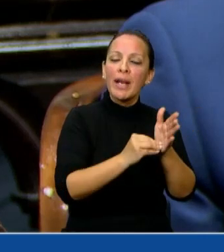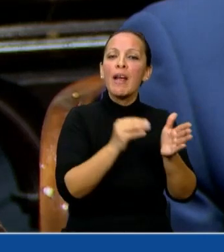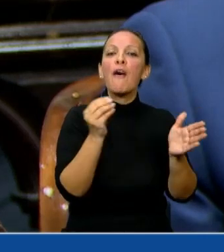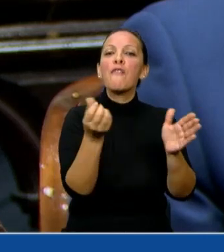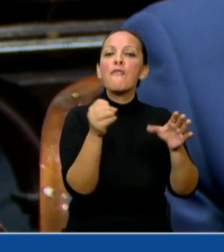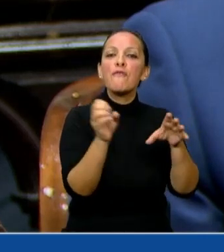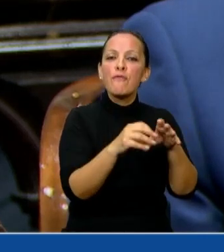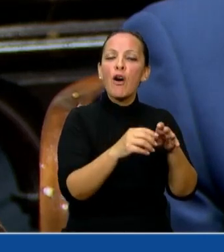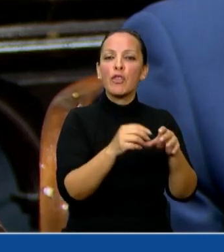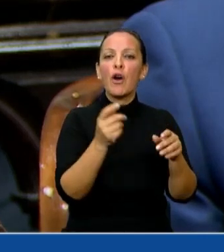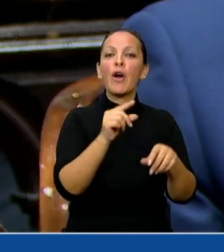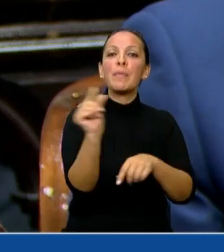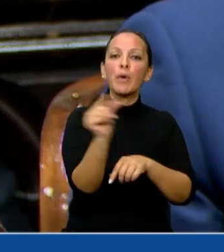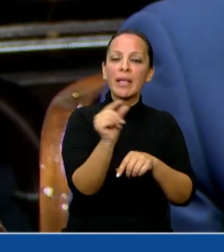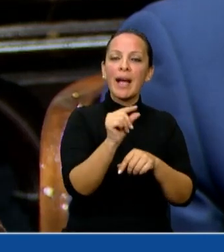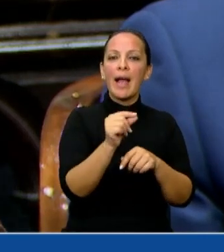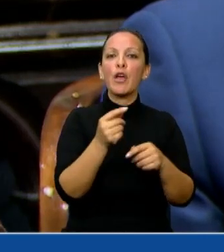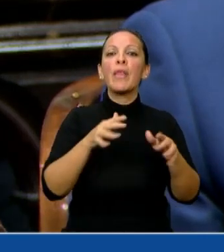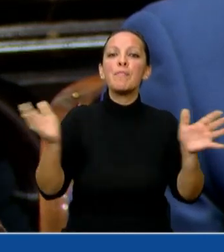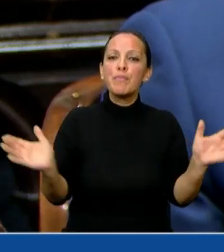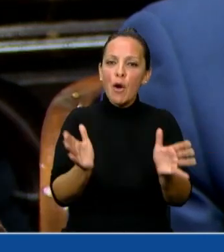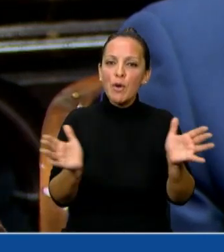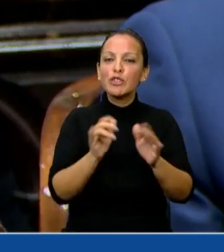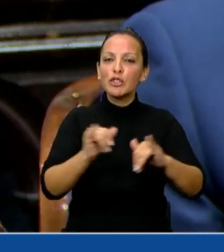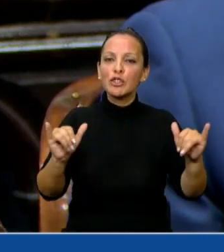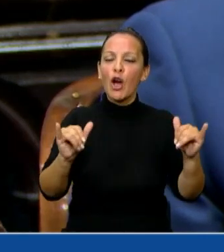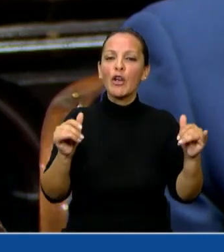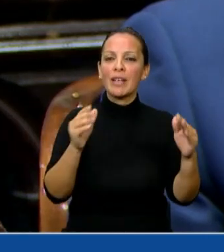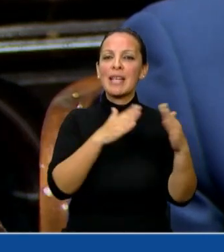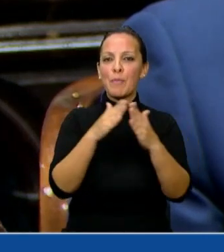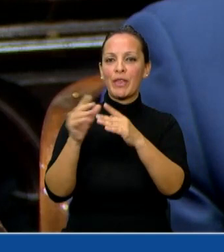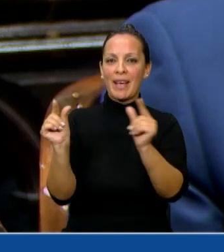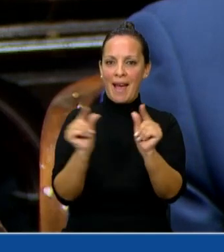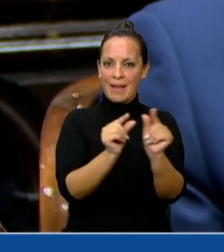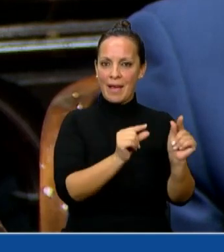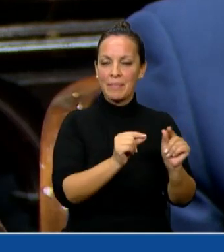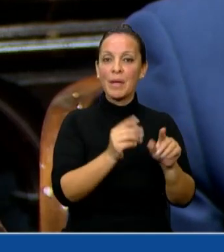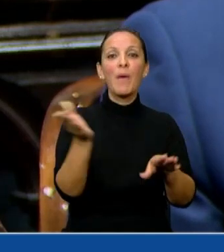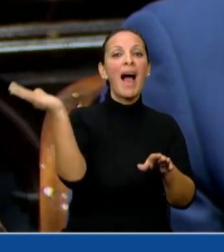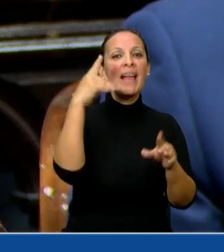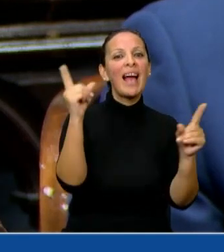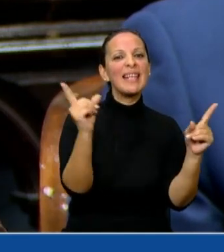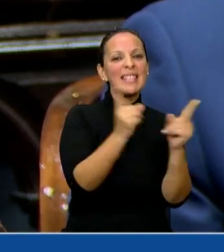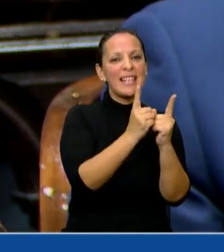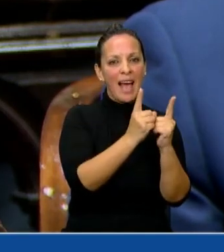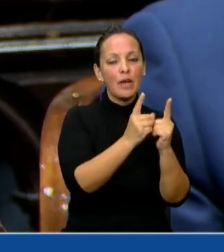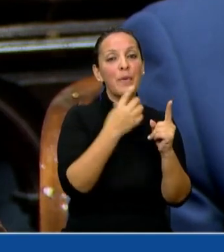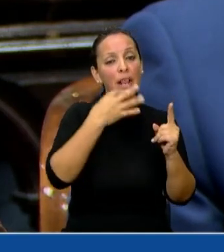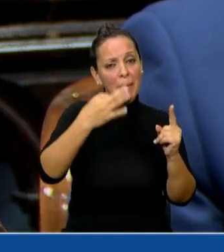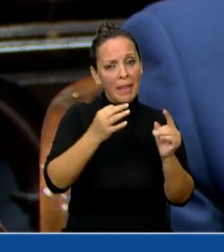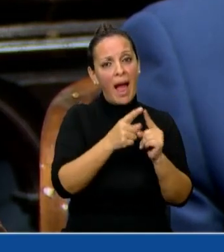de compensación y promoción hipotecaria. Es decir, se redujo el nombre del fondo y lo correcto